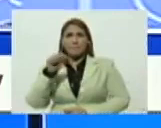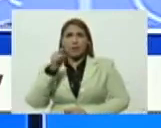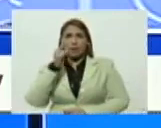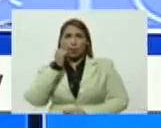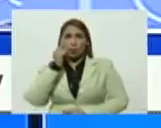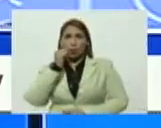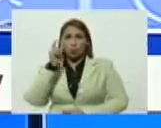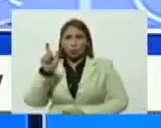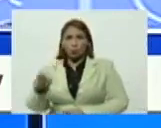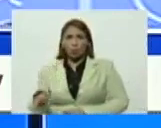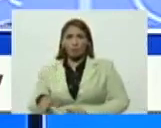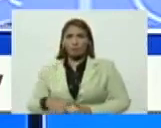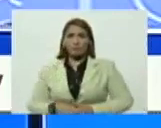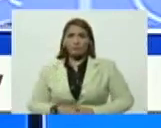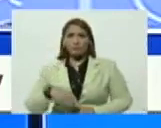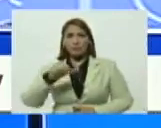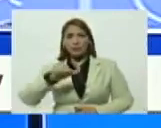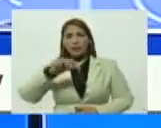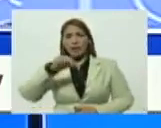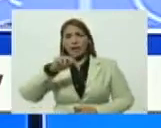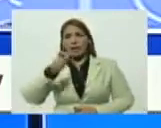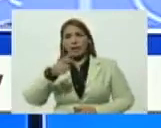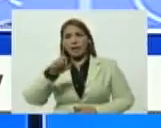joven Ángel Prado,